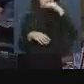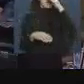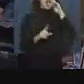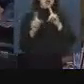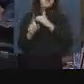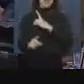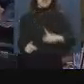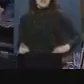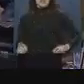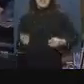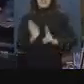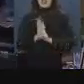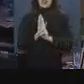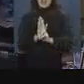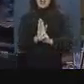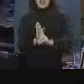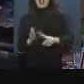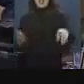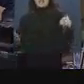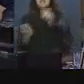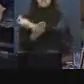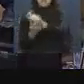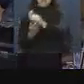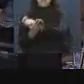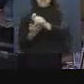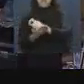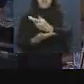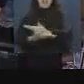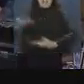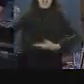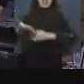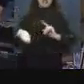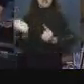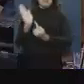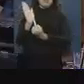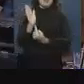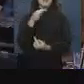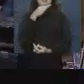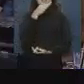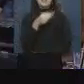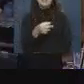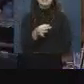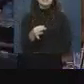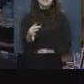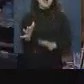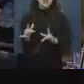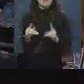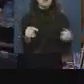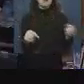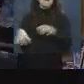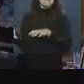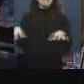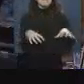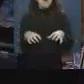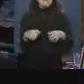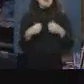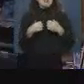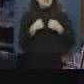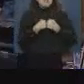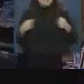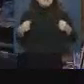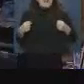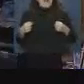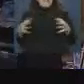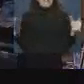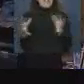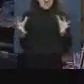parari representantes de la región osaron escribir artículos en la prensa para decir que probablemente estaban llegando los movimientos violentos a la